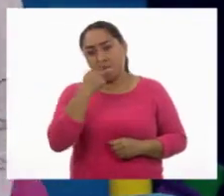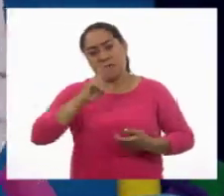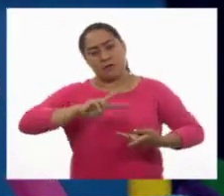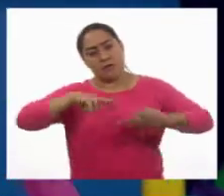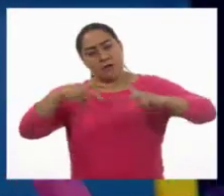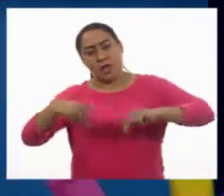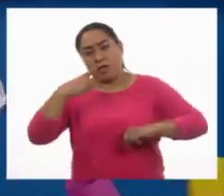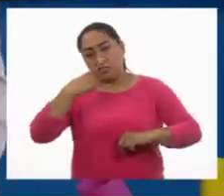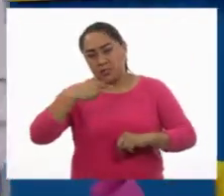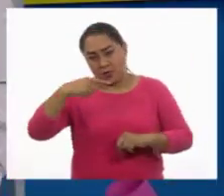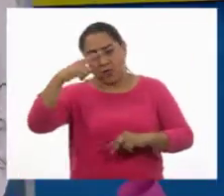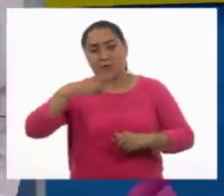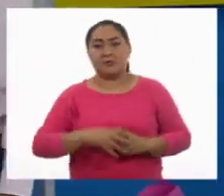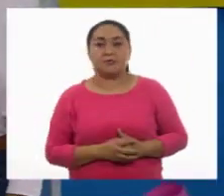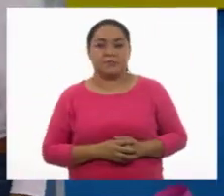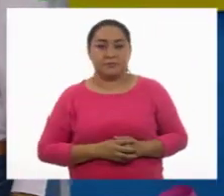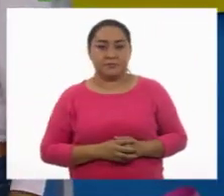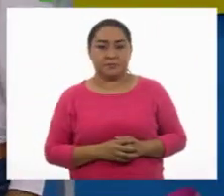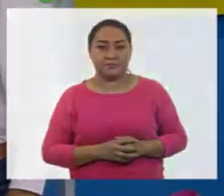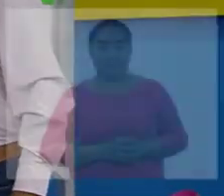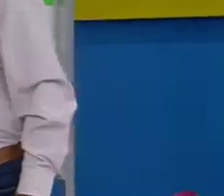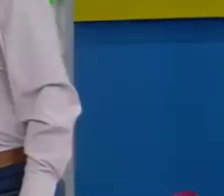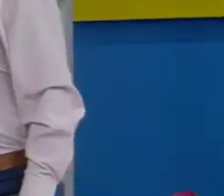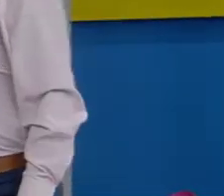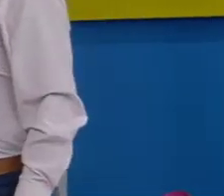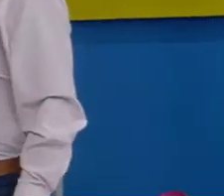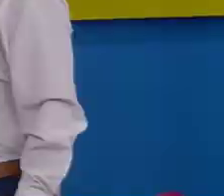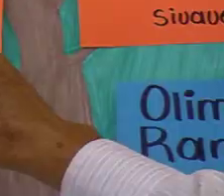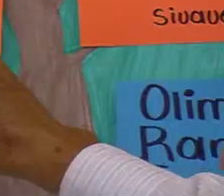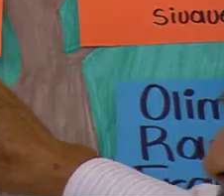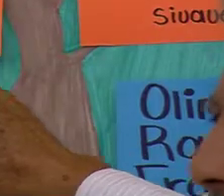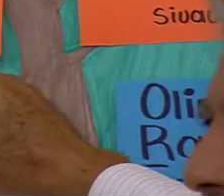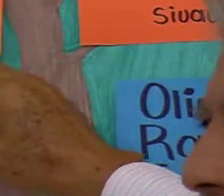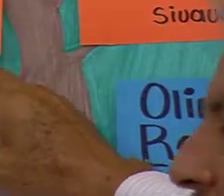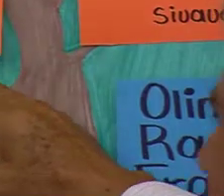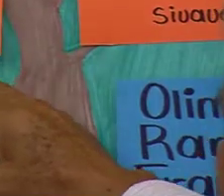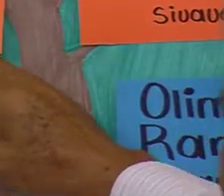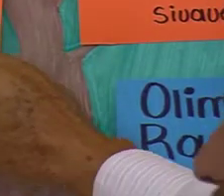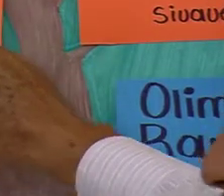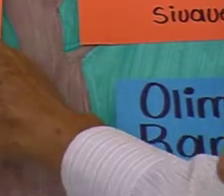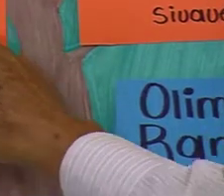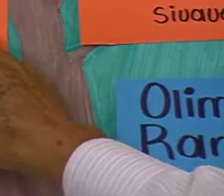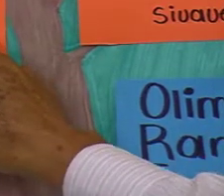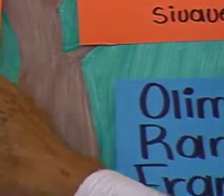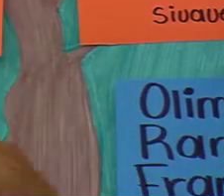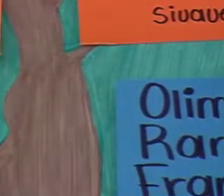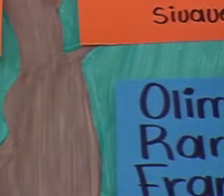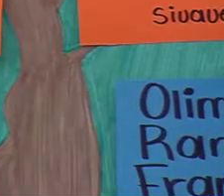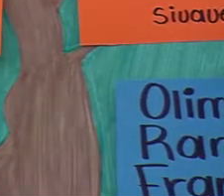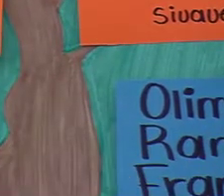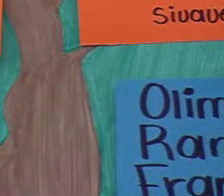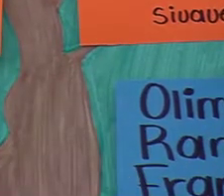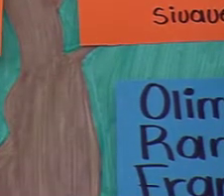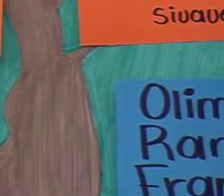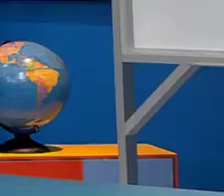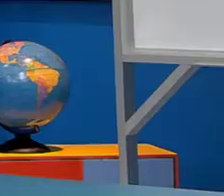Toca, Nanansi, Juan y Nag, Nitasin y Yashka, Nitasin.